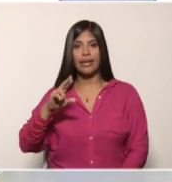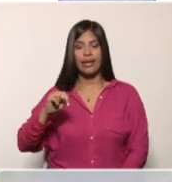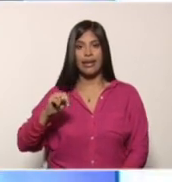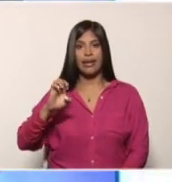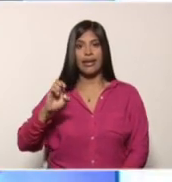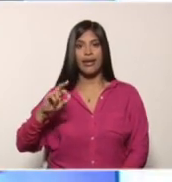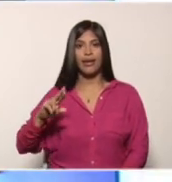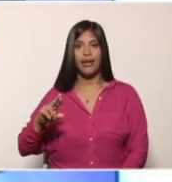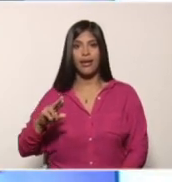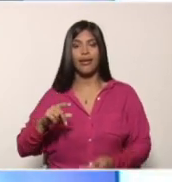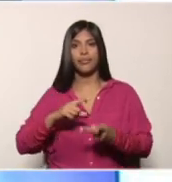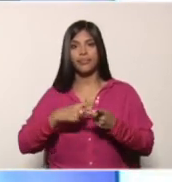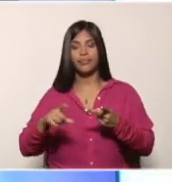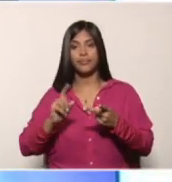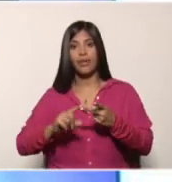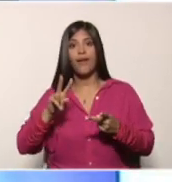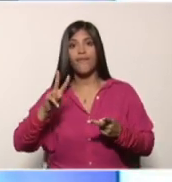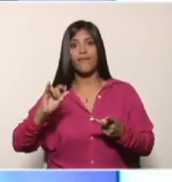Disability.